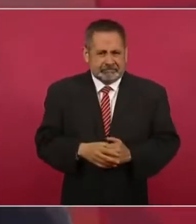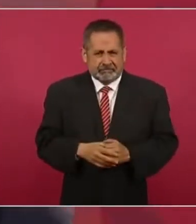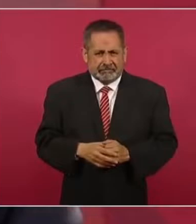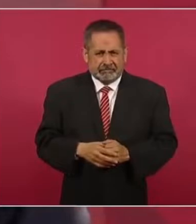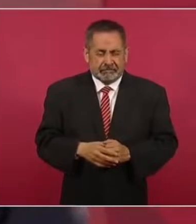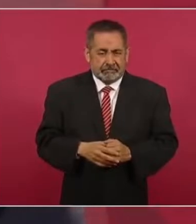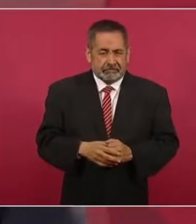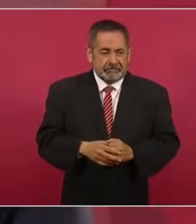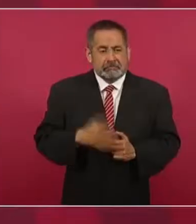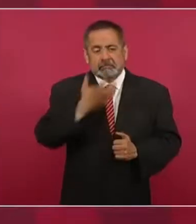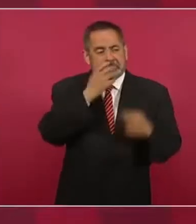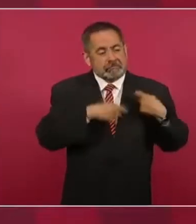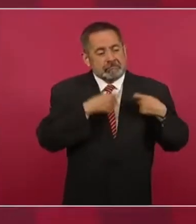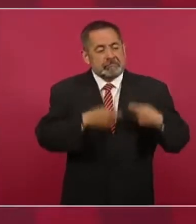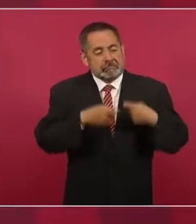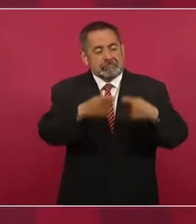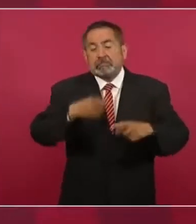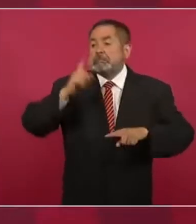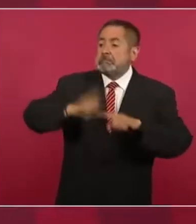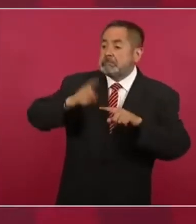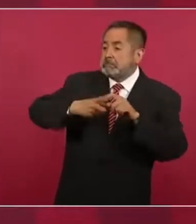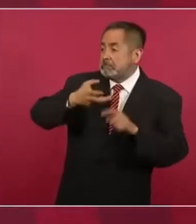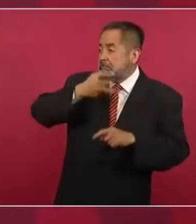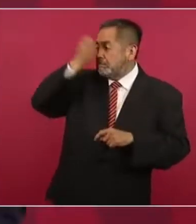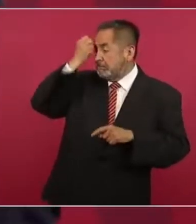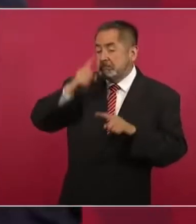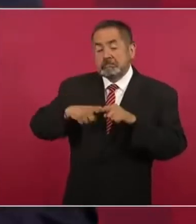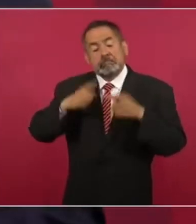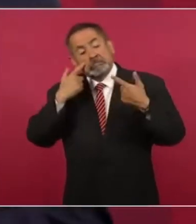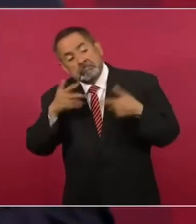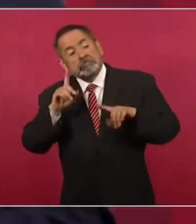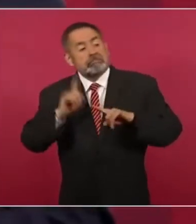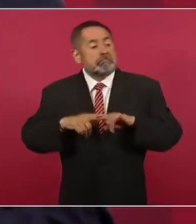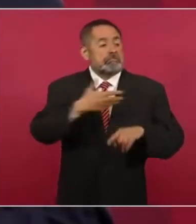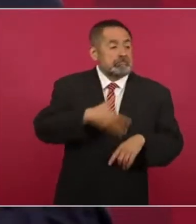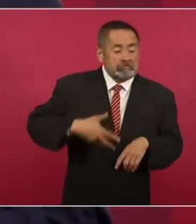Se trasladaron al periodo posrevolucionario.